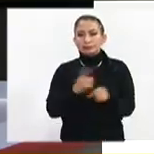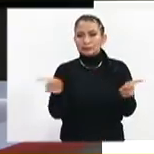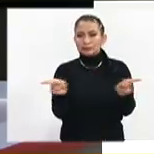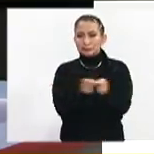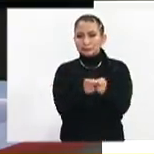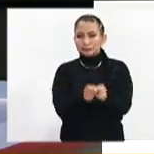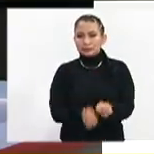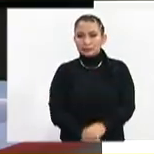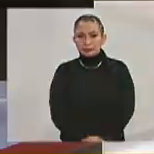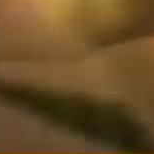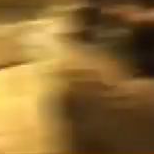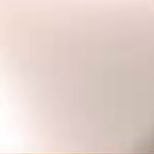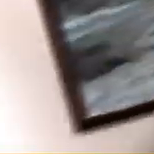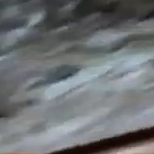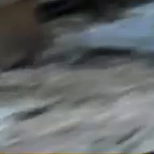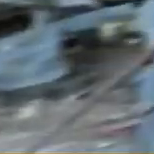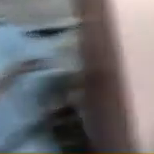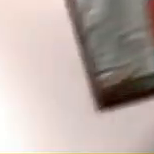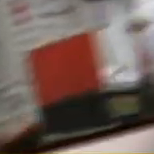resumen.